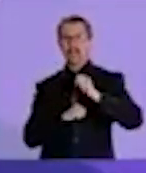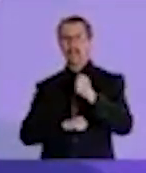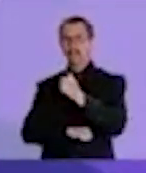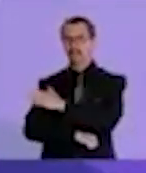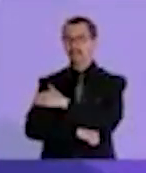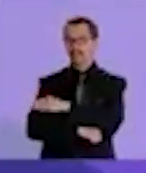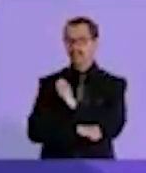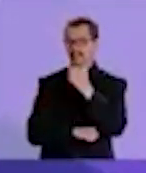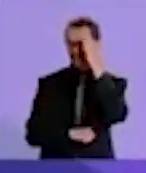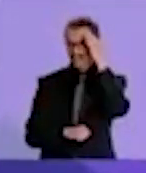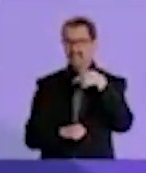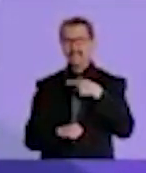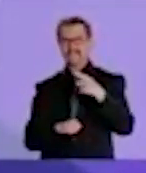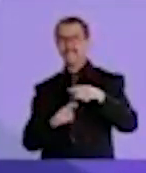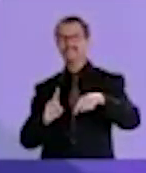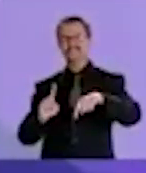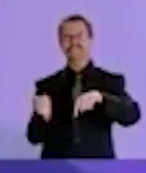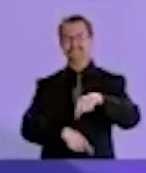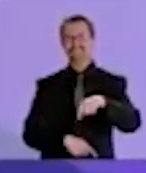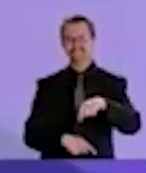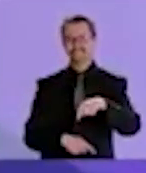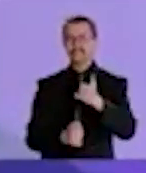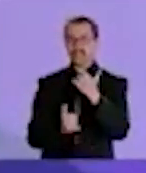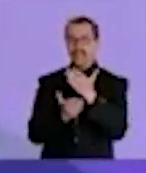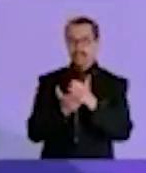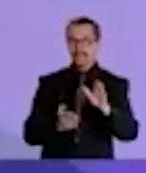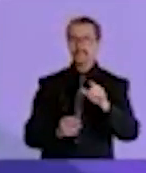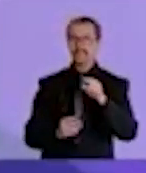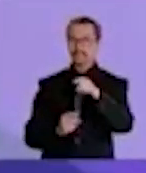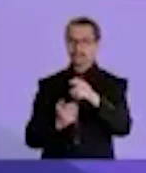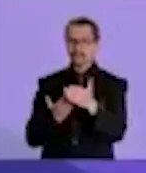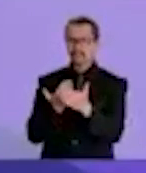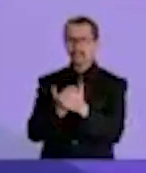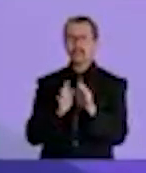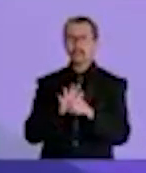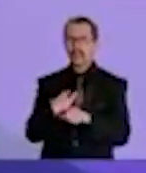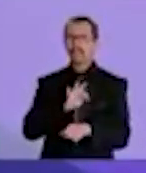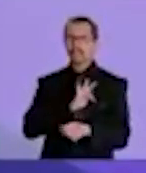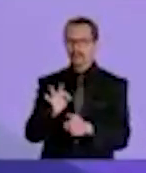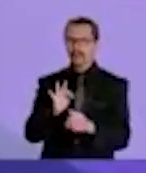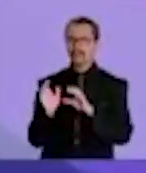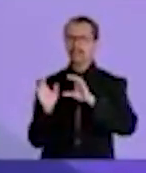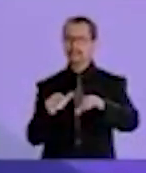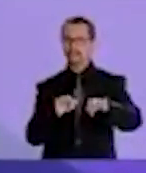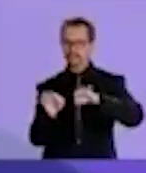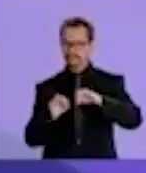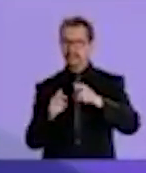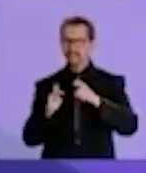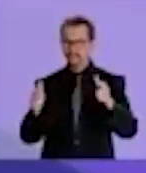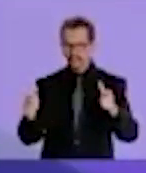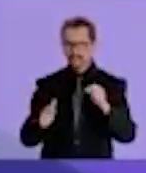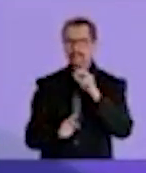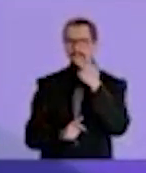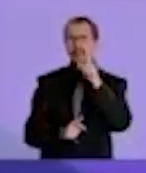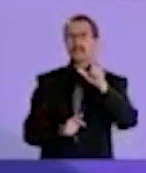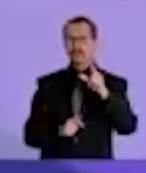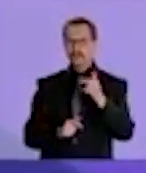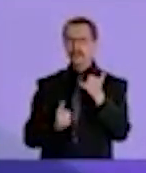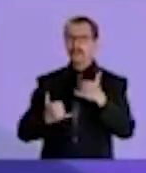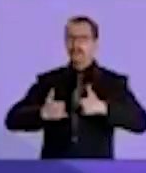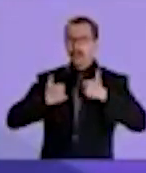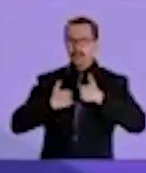presupuesto se va a utilizar para impulsar actividades productivas para crear empleos para atender a los jóvenes que se les ha dado la